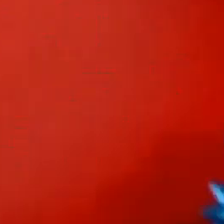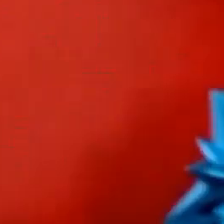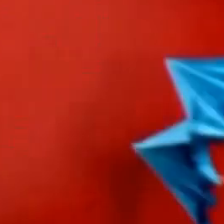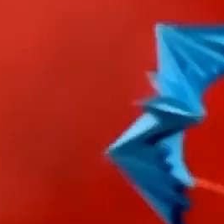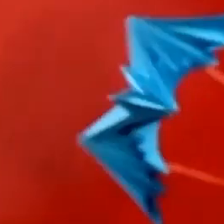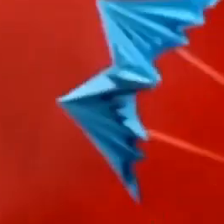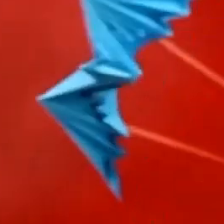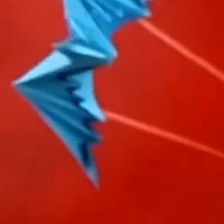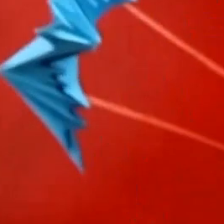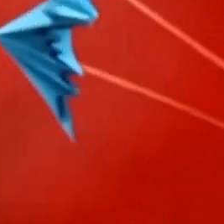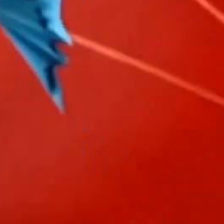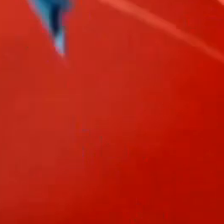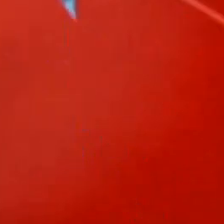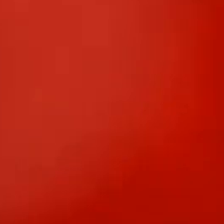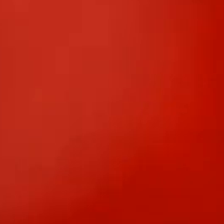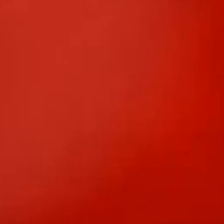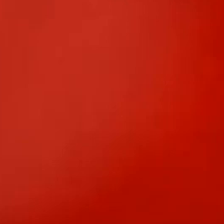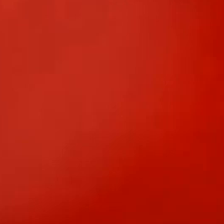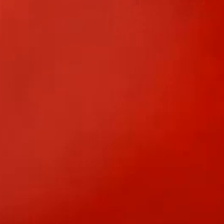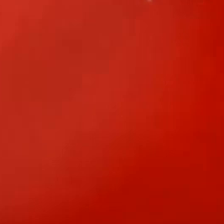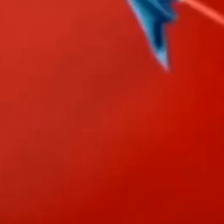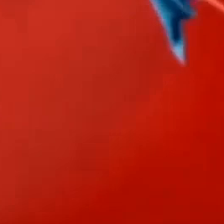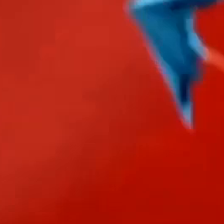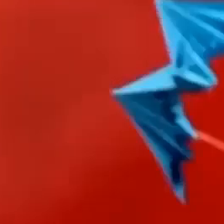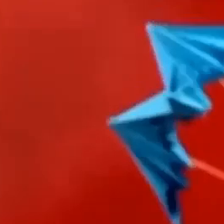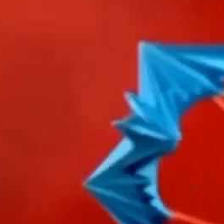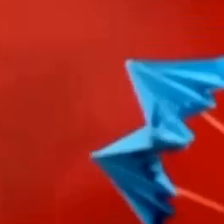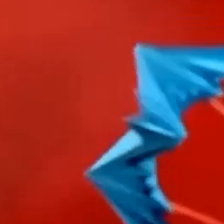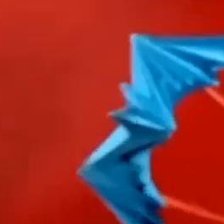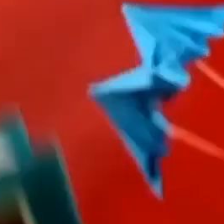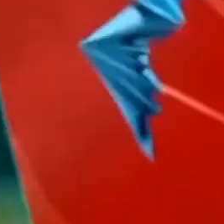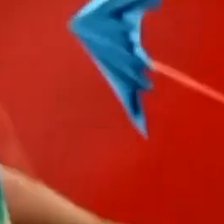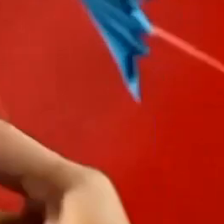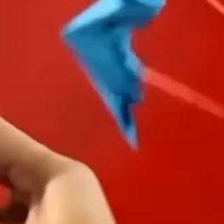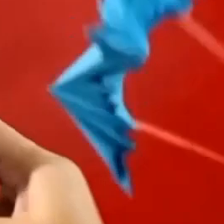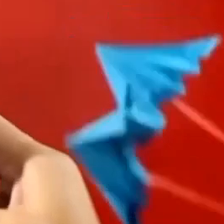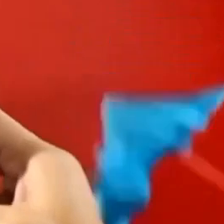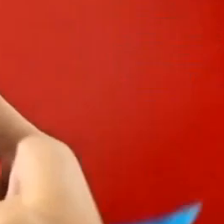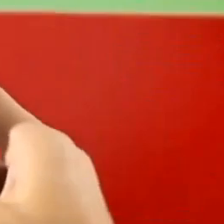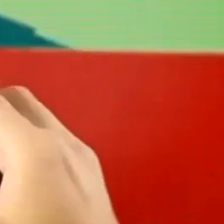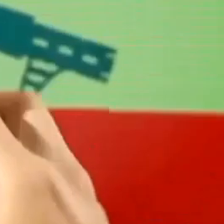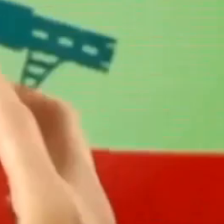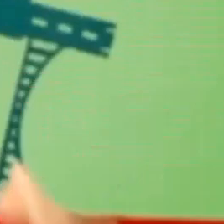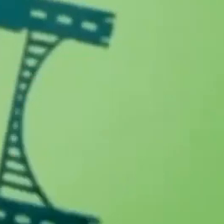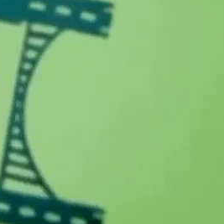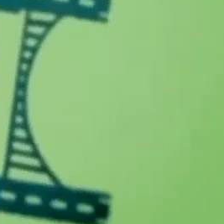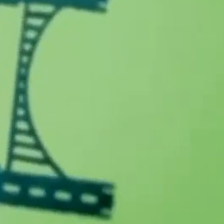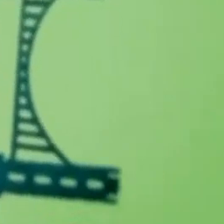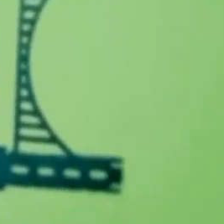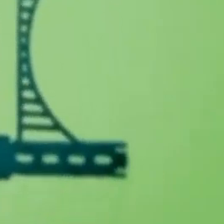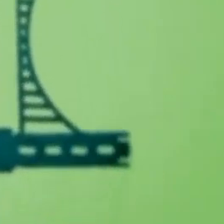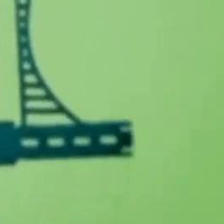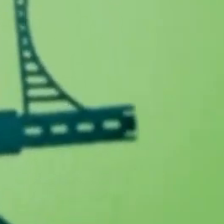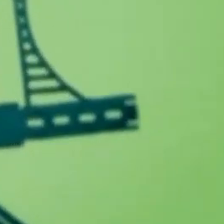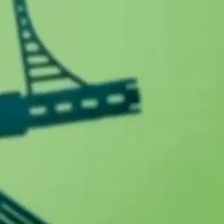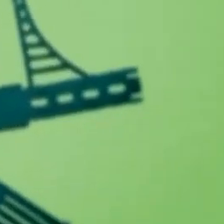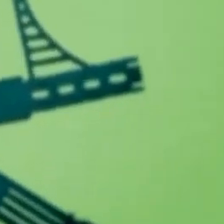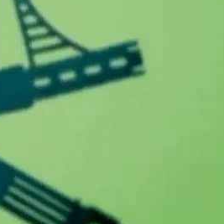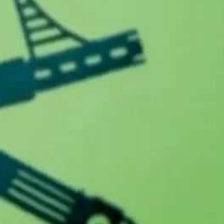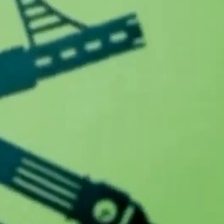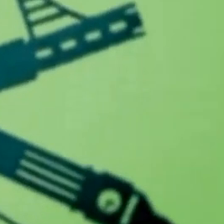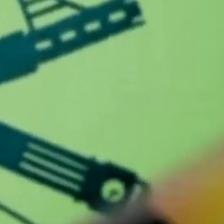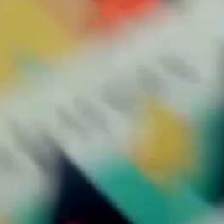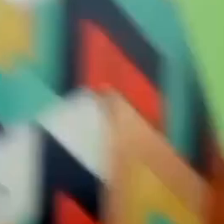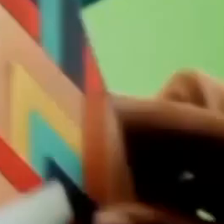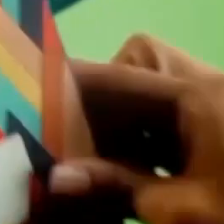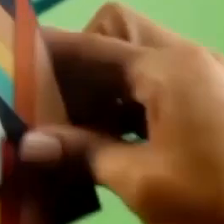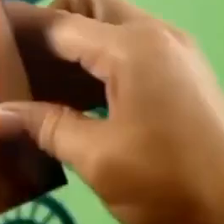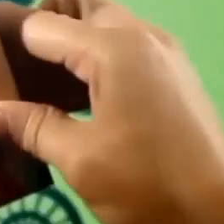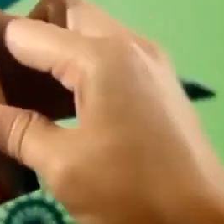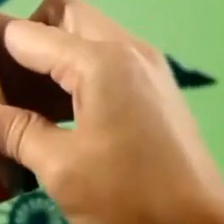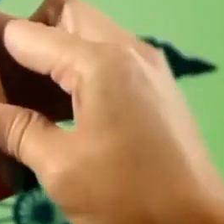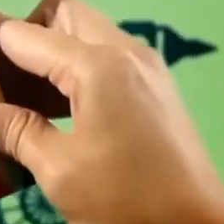El valor del pequeño héroe.